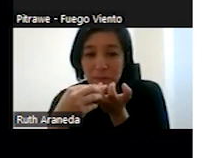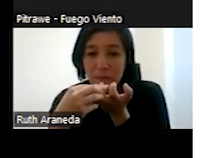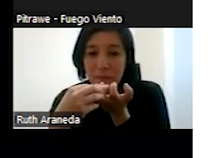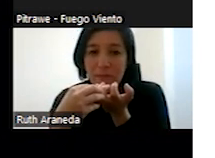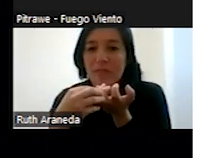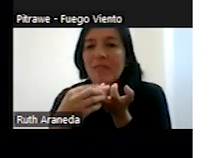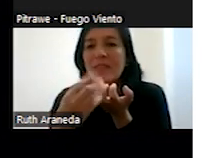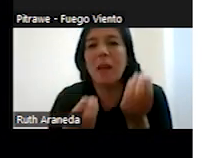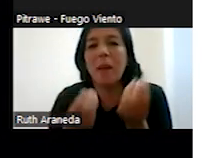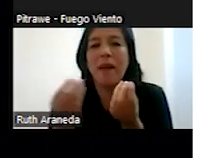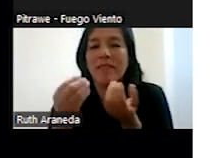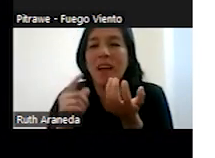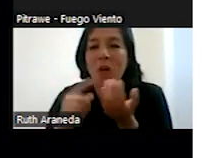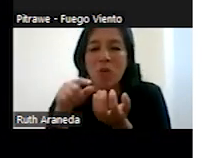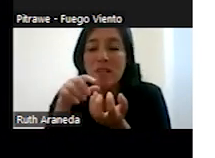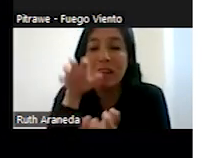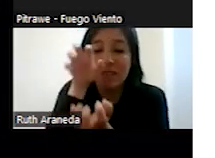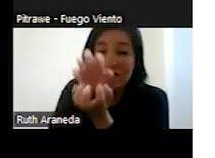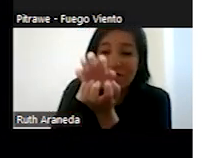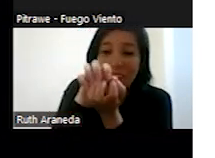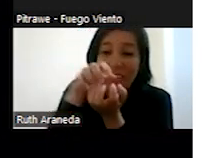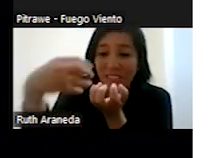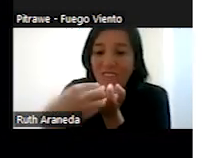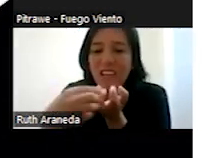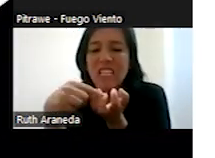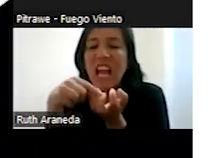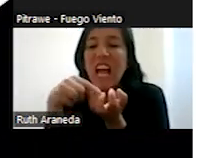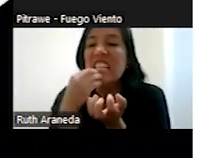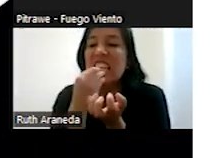provoca la pérdida dental también.